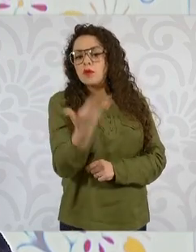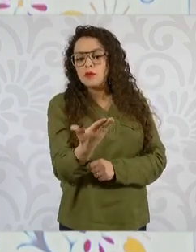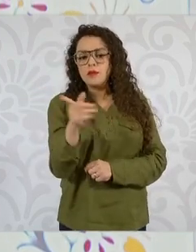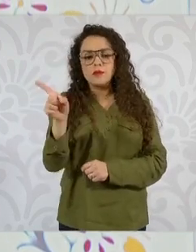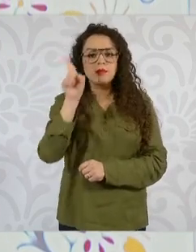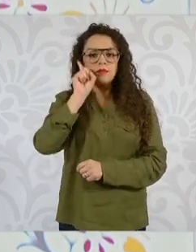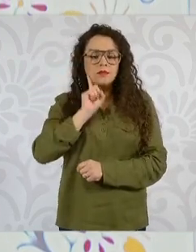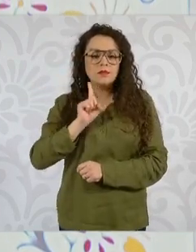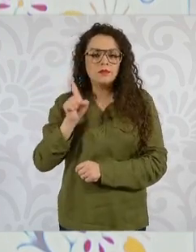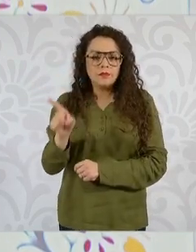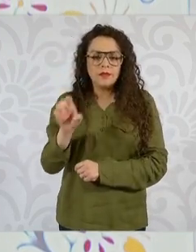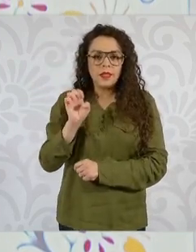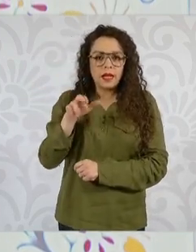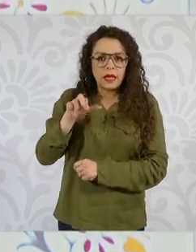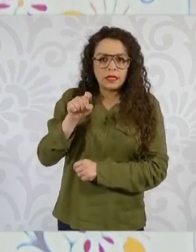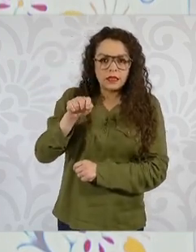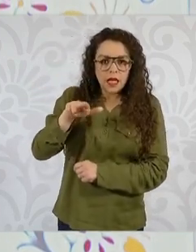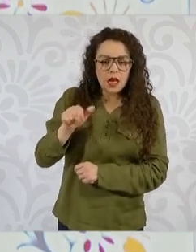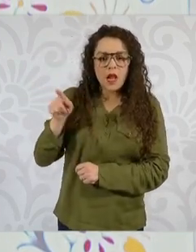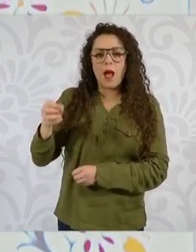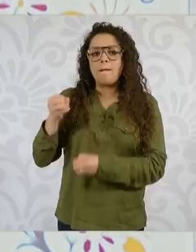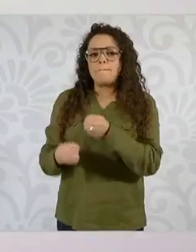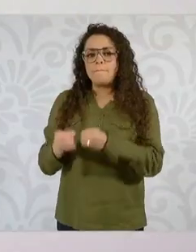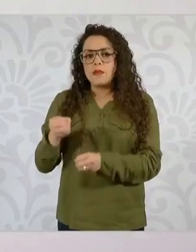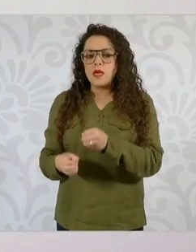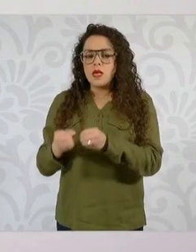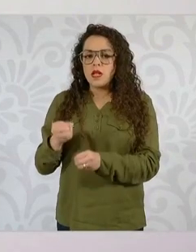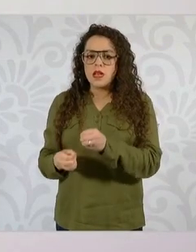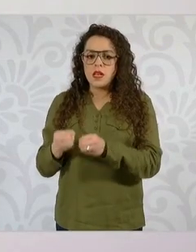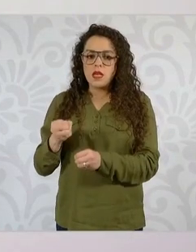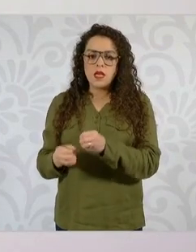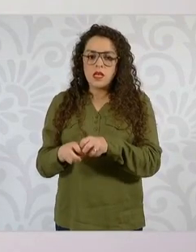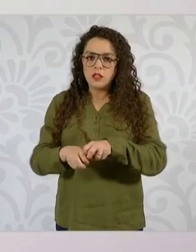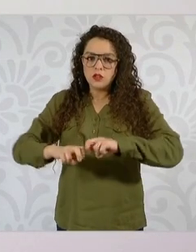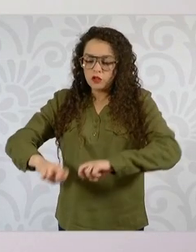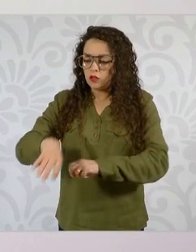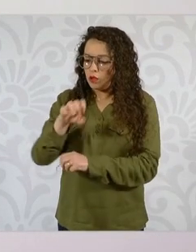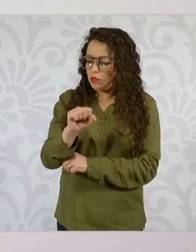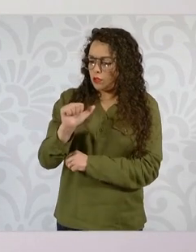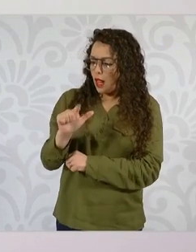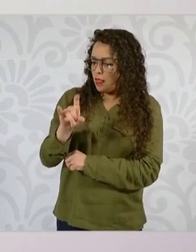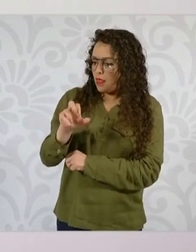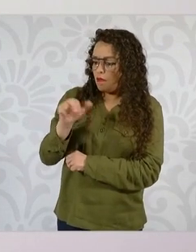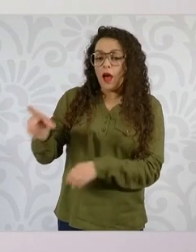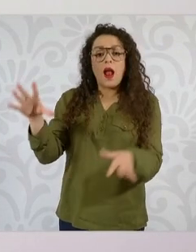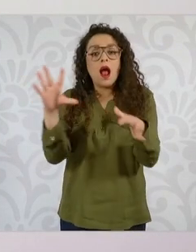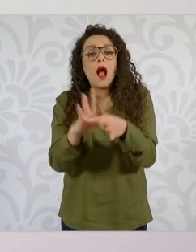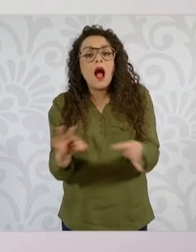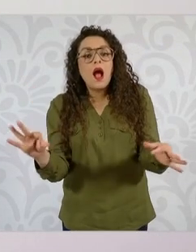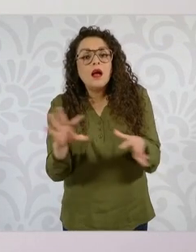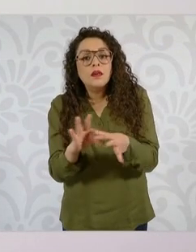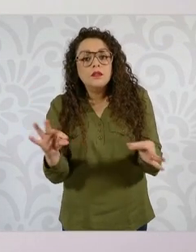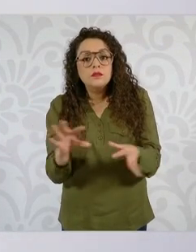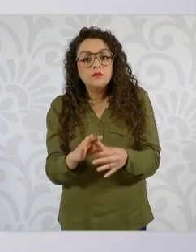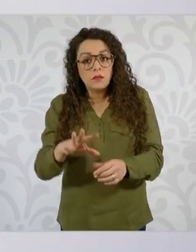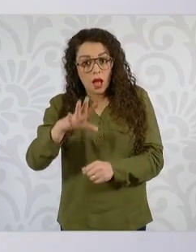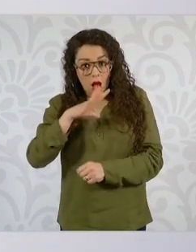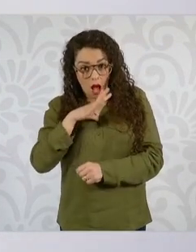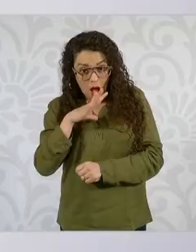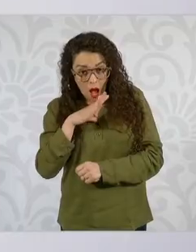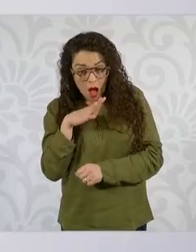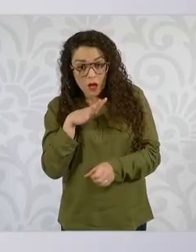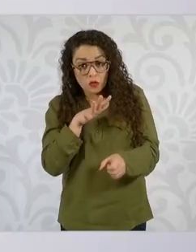al ministro Saldívar que explicaran por qué no tiene ningún sustento jurídico entonces no vamos a bajar